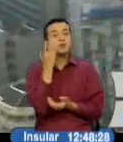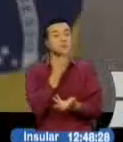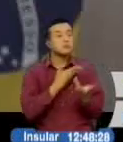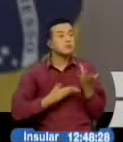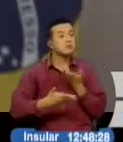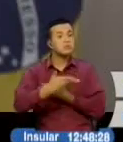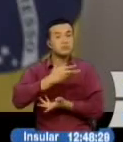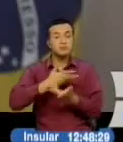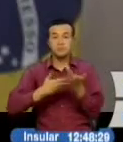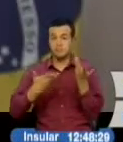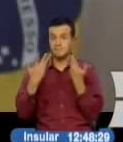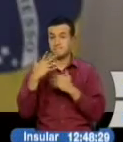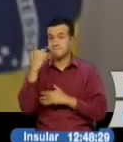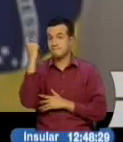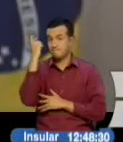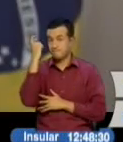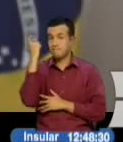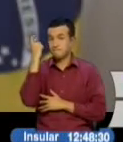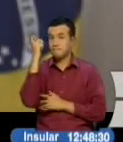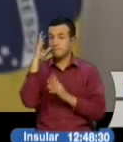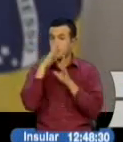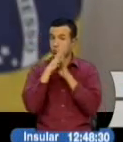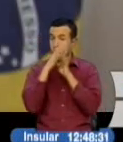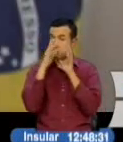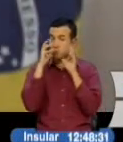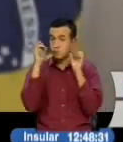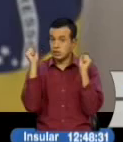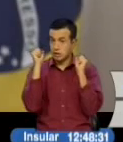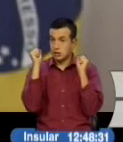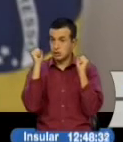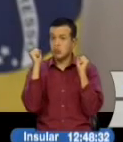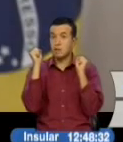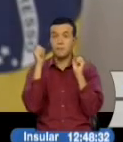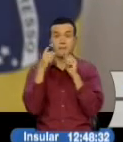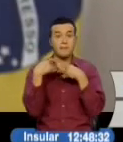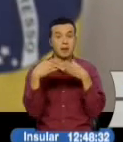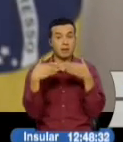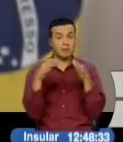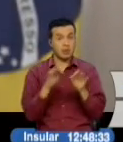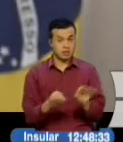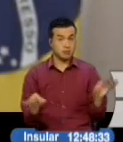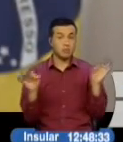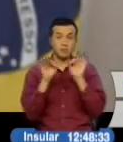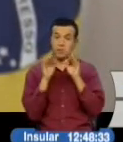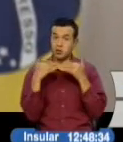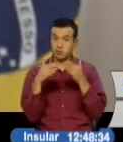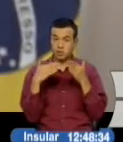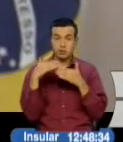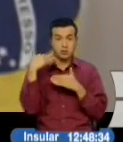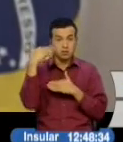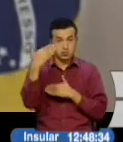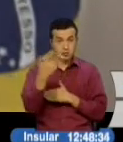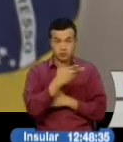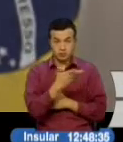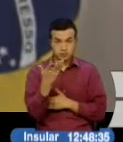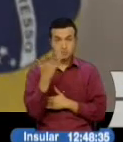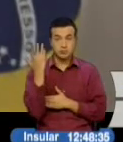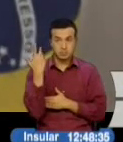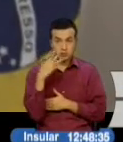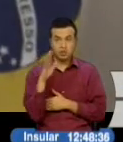caso. Porque hay que entender que en esta trama Panamá jugó un papel también fundamental. En los próximos días